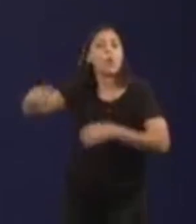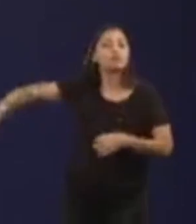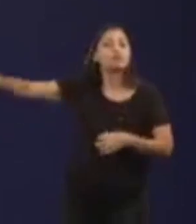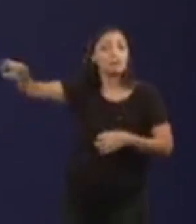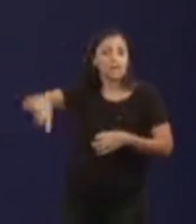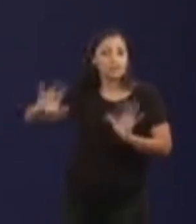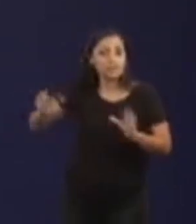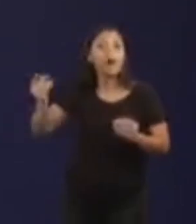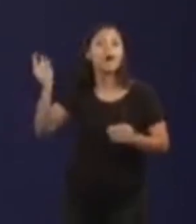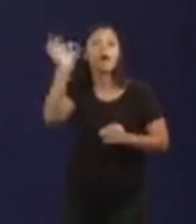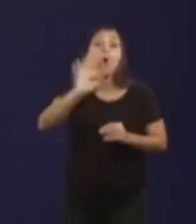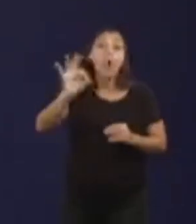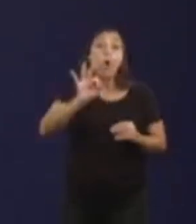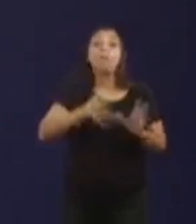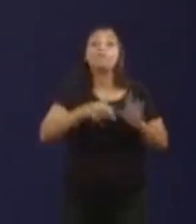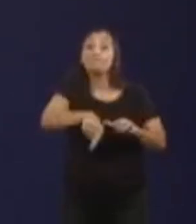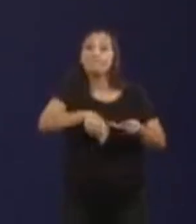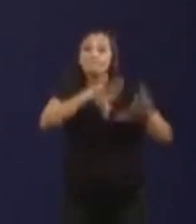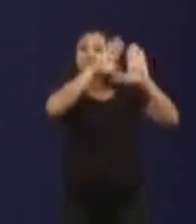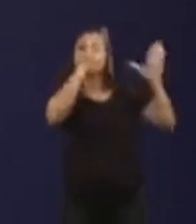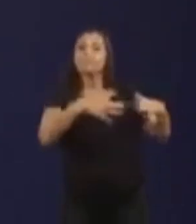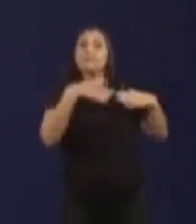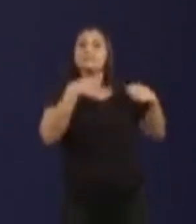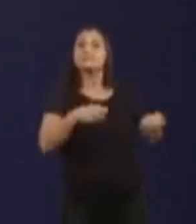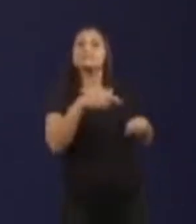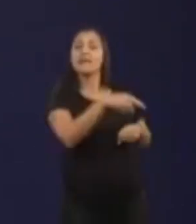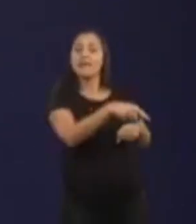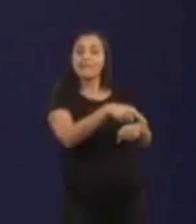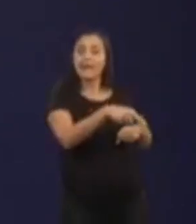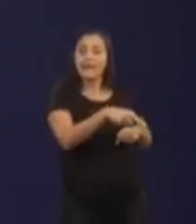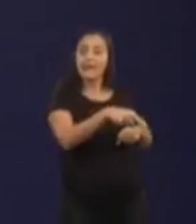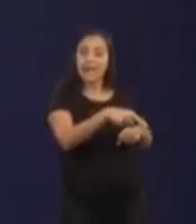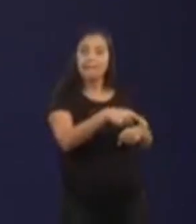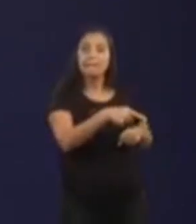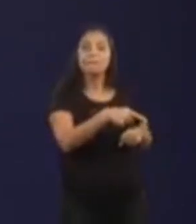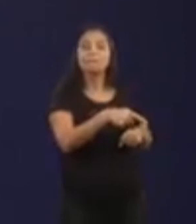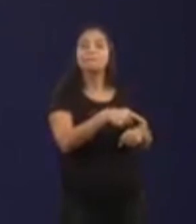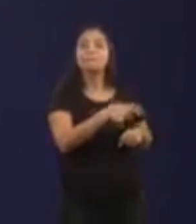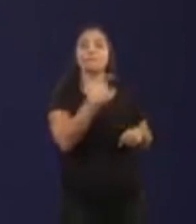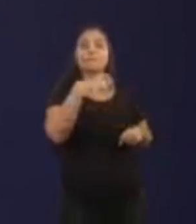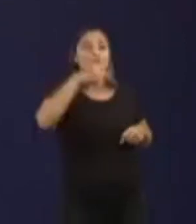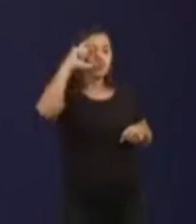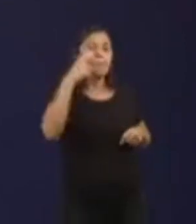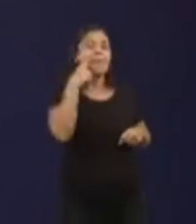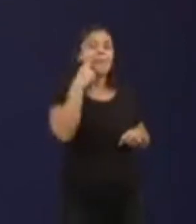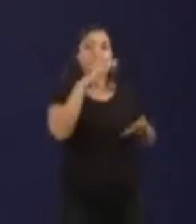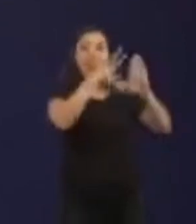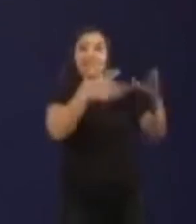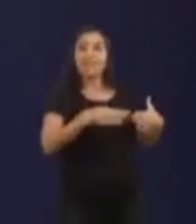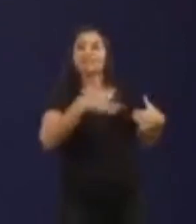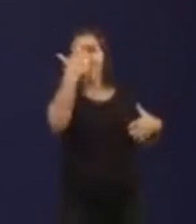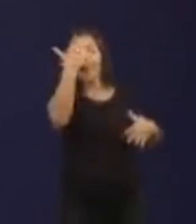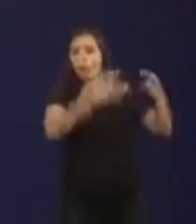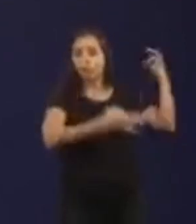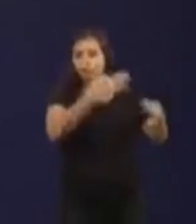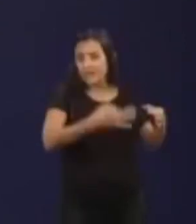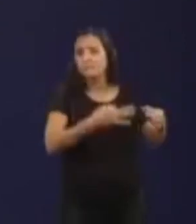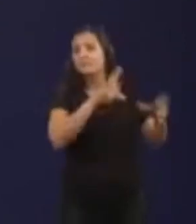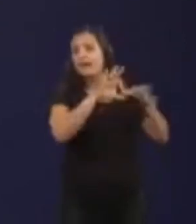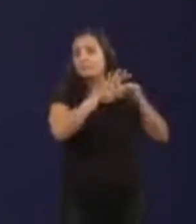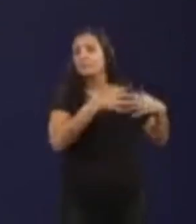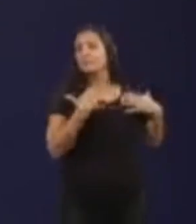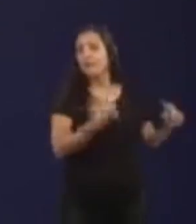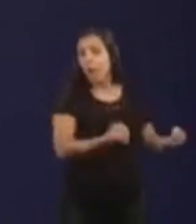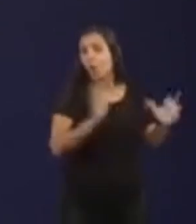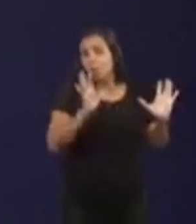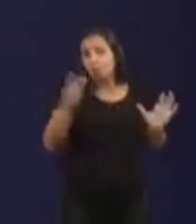a ser la secretaría de de la superintendencia perdón de servicio de salud la justicia tendrán sus instancias de apelación como